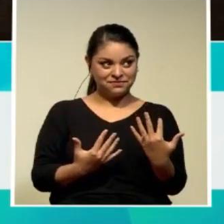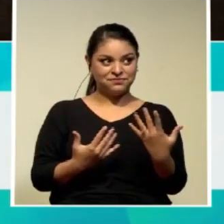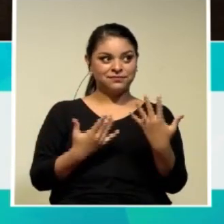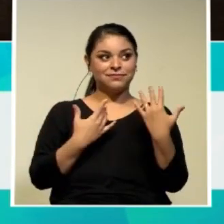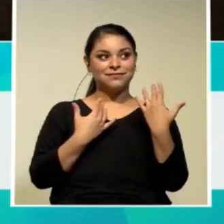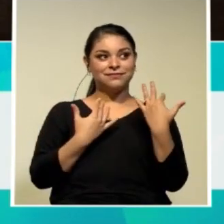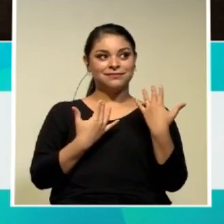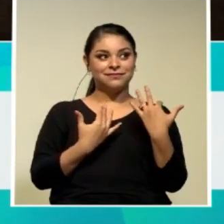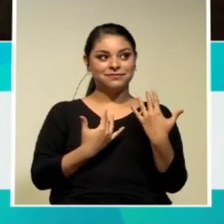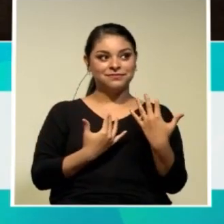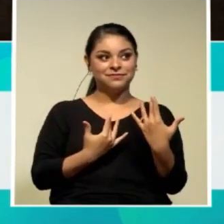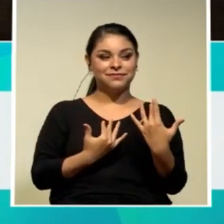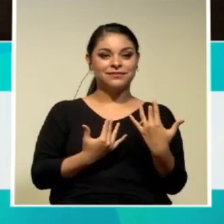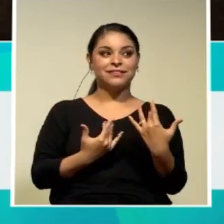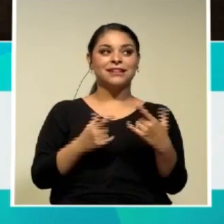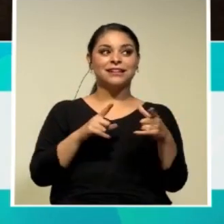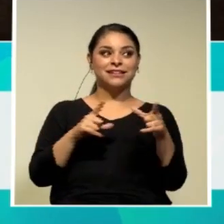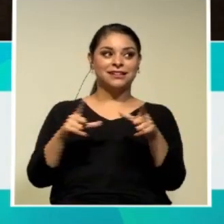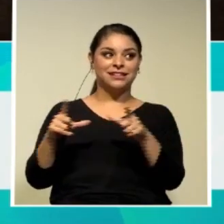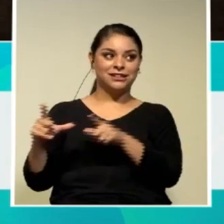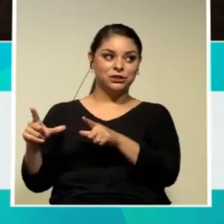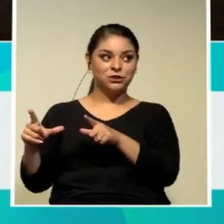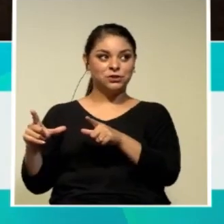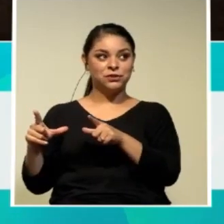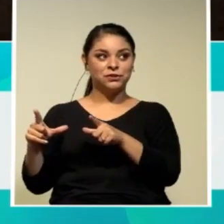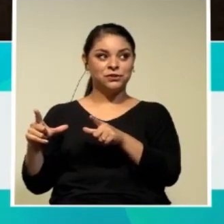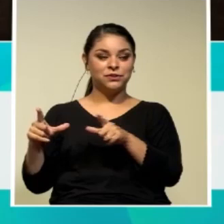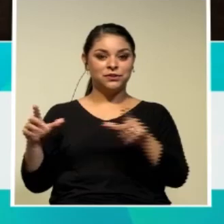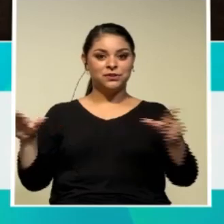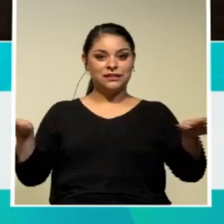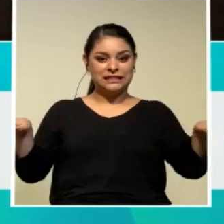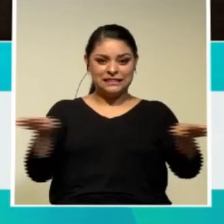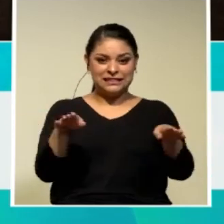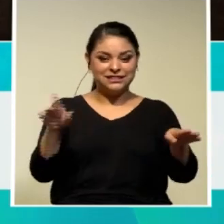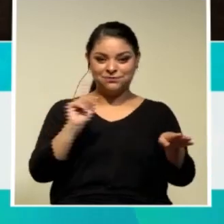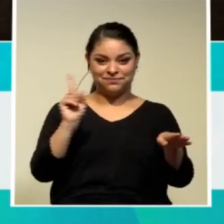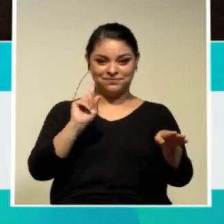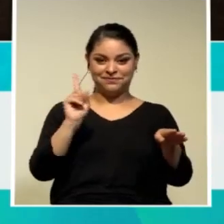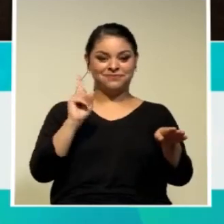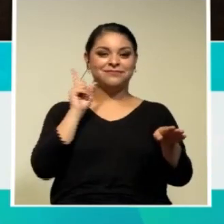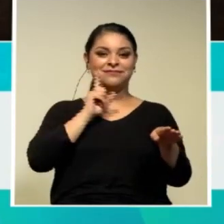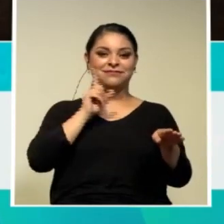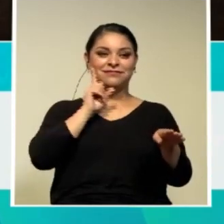¡Ay! ¿Listos? ¡Ole! ¡Ay!